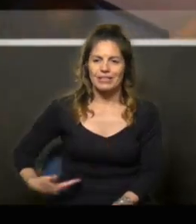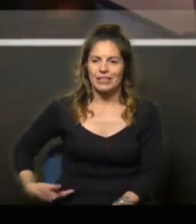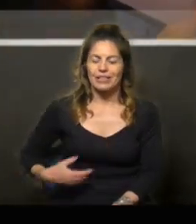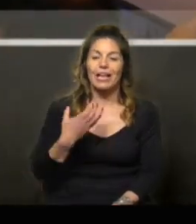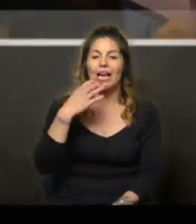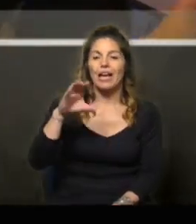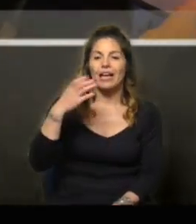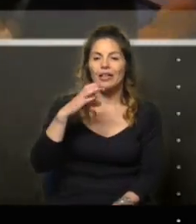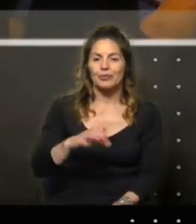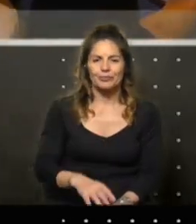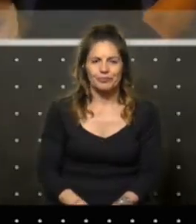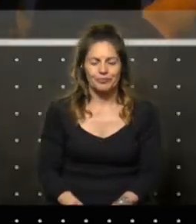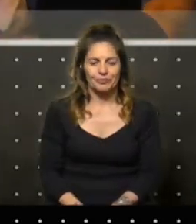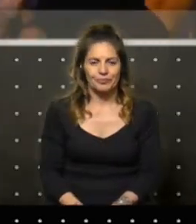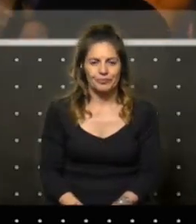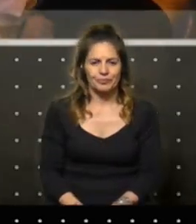pres